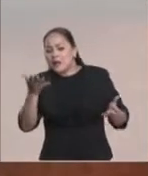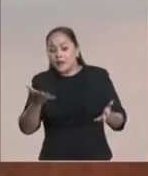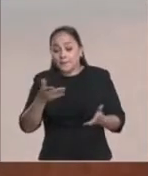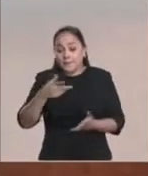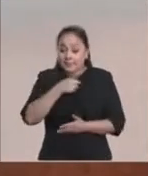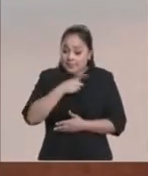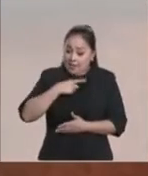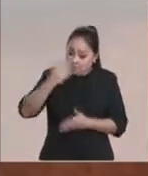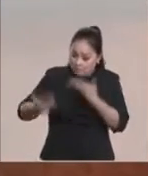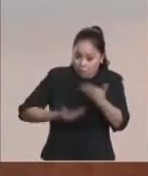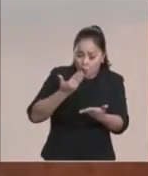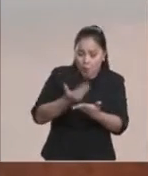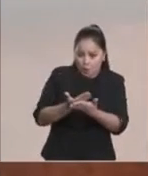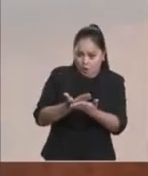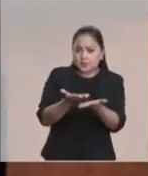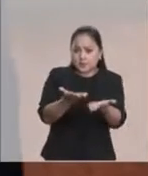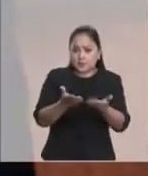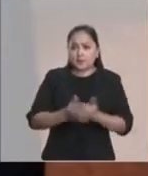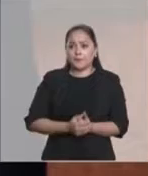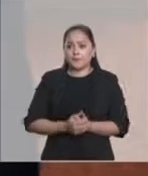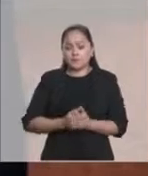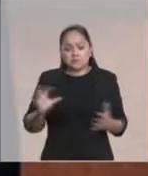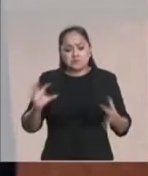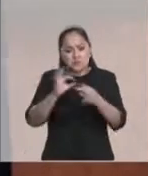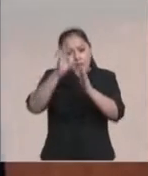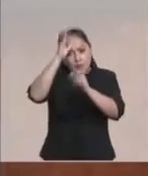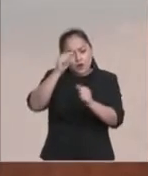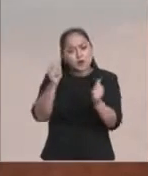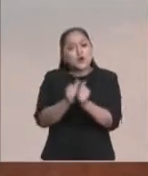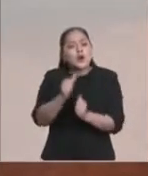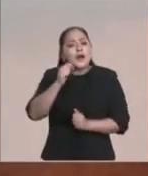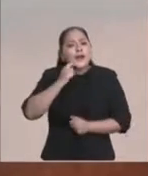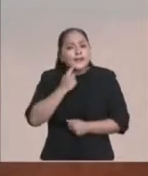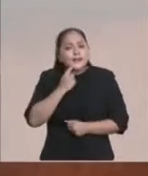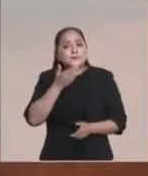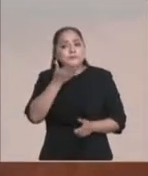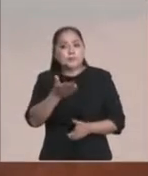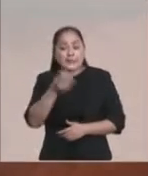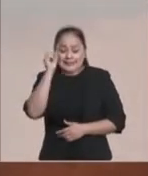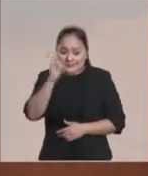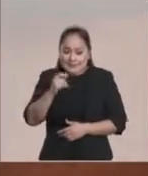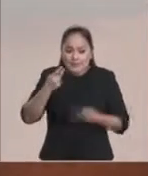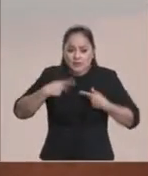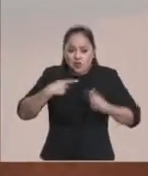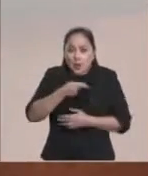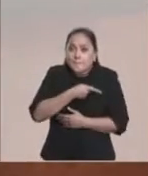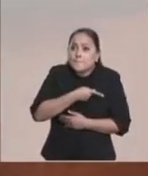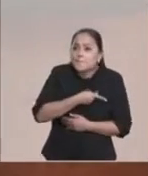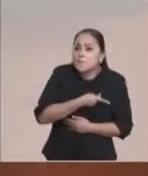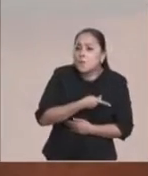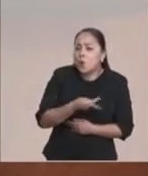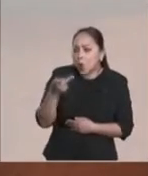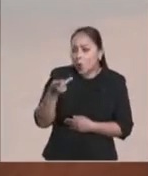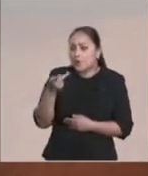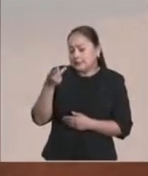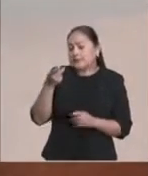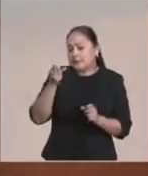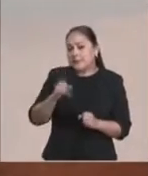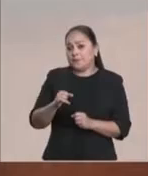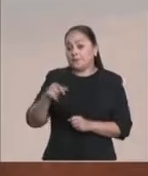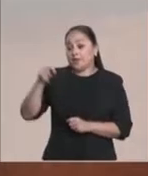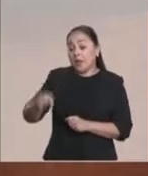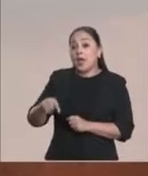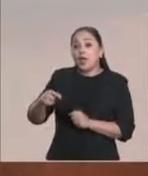propuesta, aseguró, está centrada en la aplicación del modelo de evaluación policial, así como la creación de una institución de